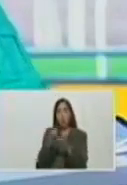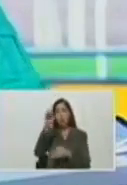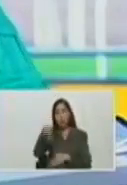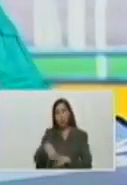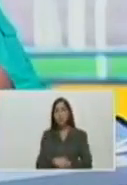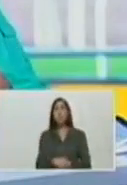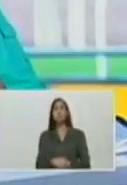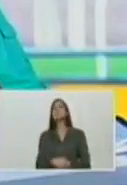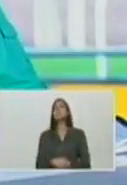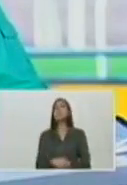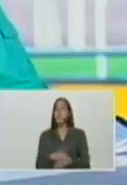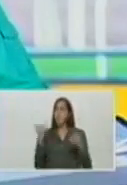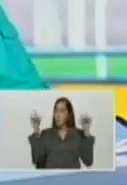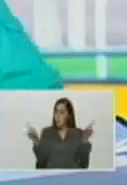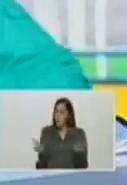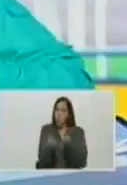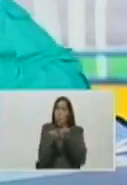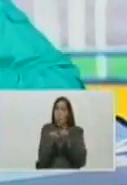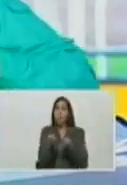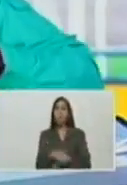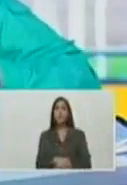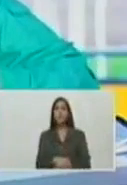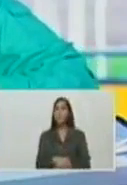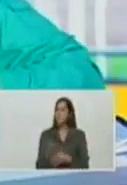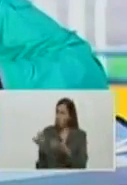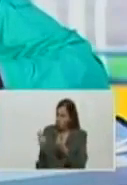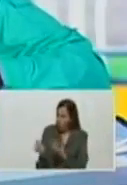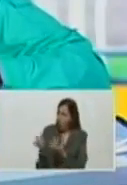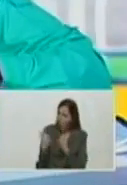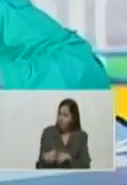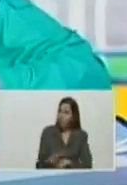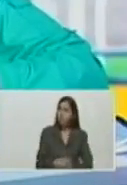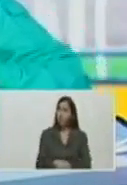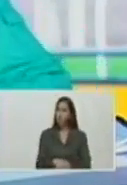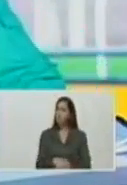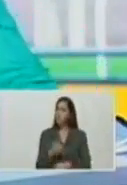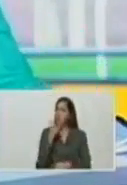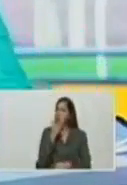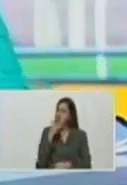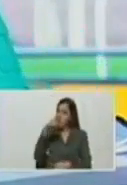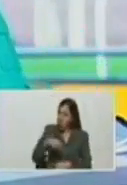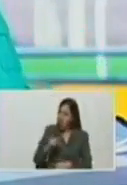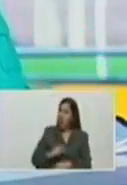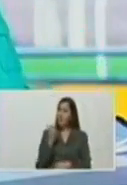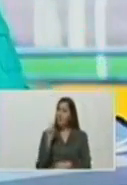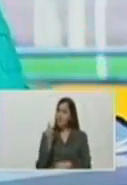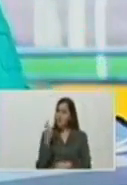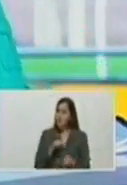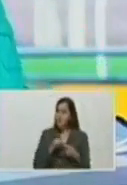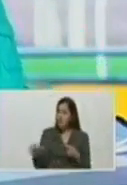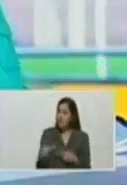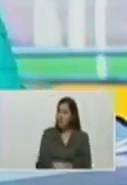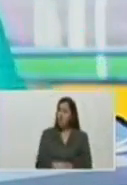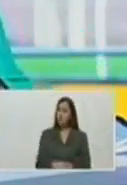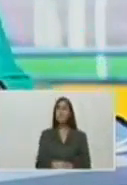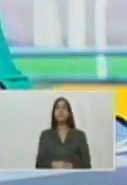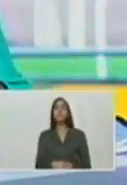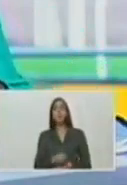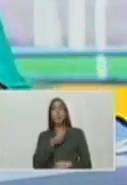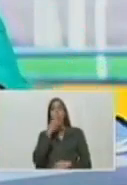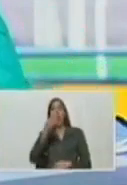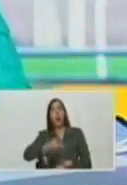verdad ha sido una fiesta. Cuéntamelo todo, Yelice. ¿Qué ha pasado en esta primera semana, por favor? Buenas